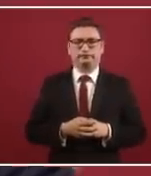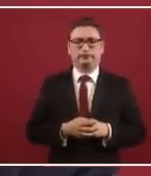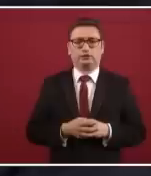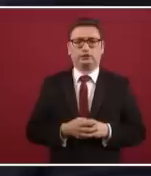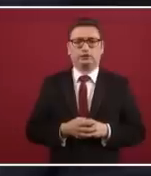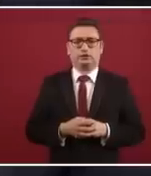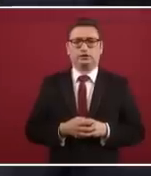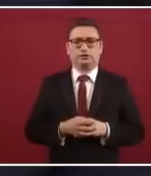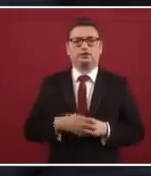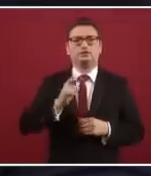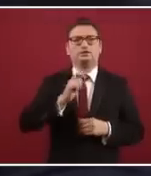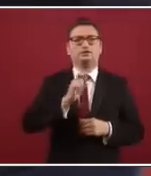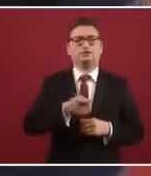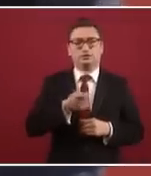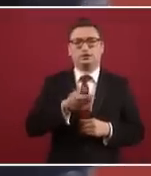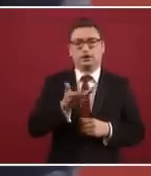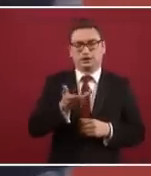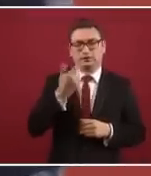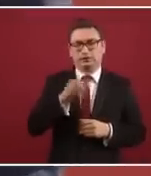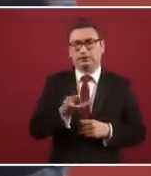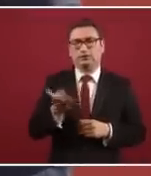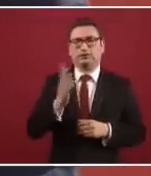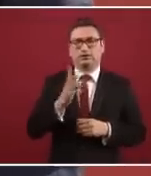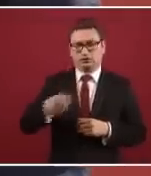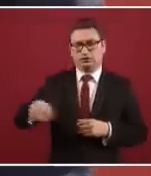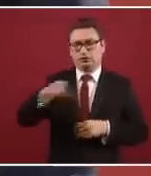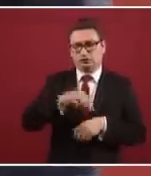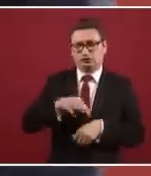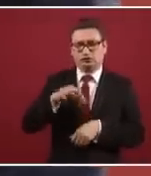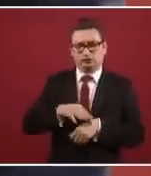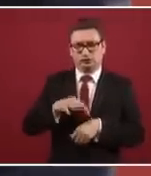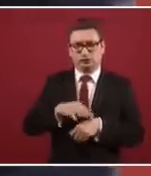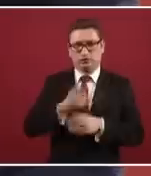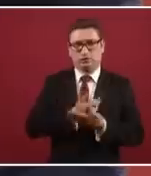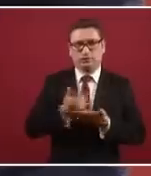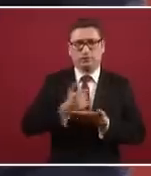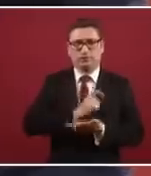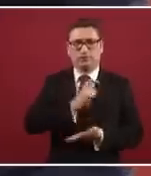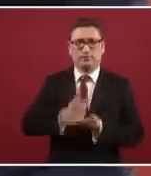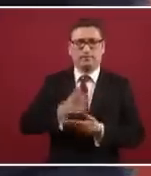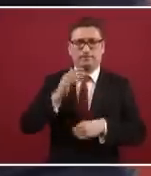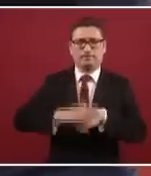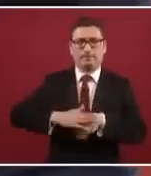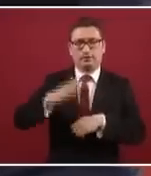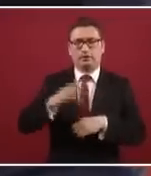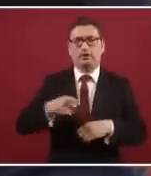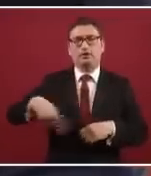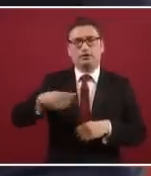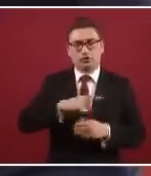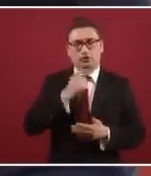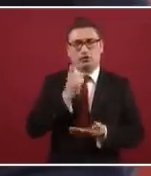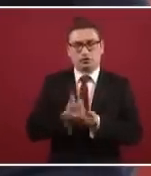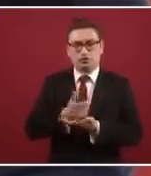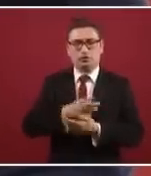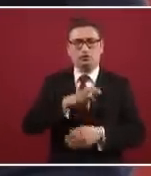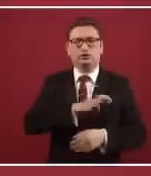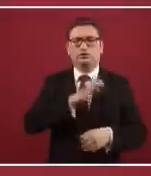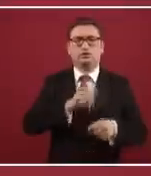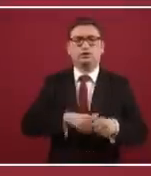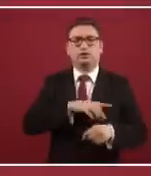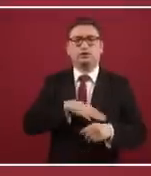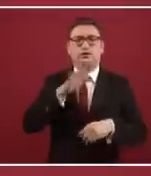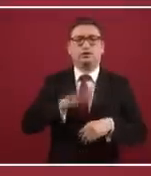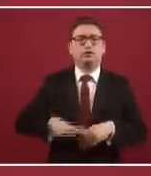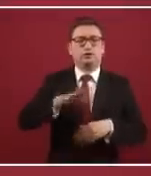implique pagarles más a los médicos y a los especialistas que trabajan en las zonas